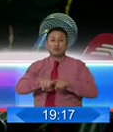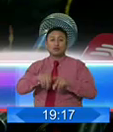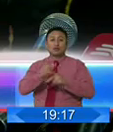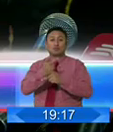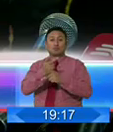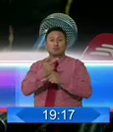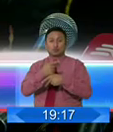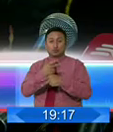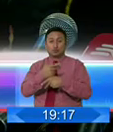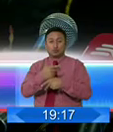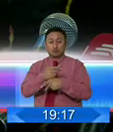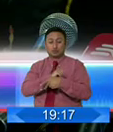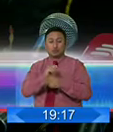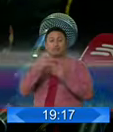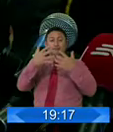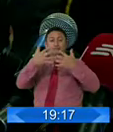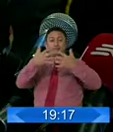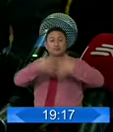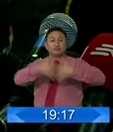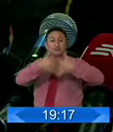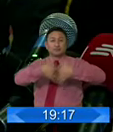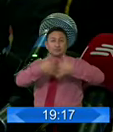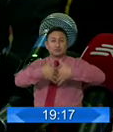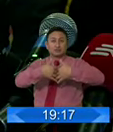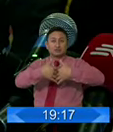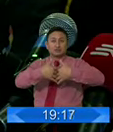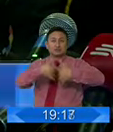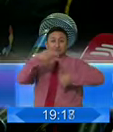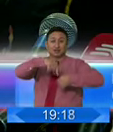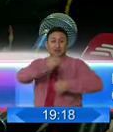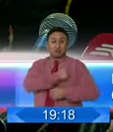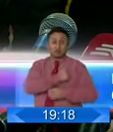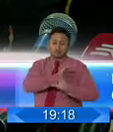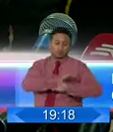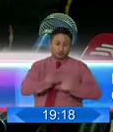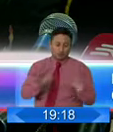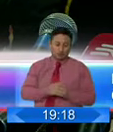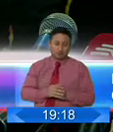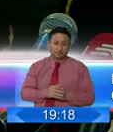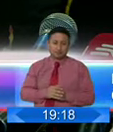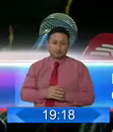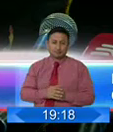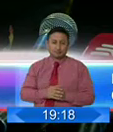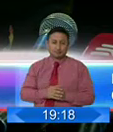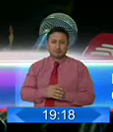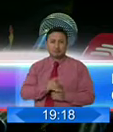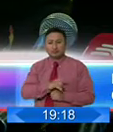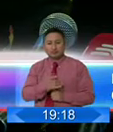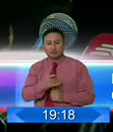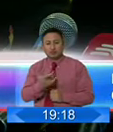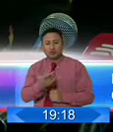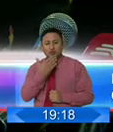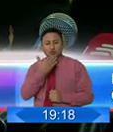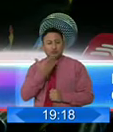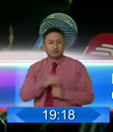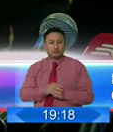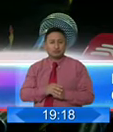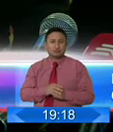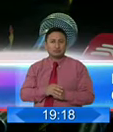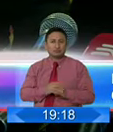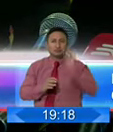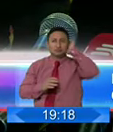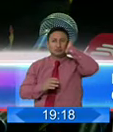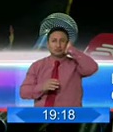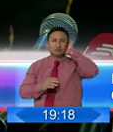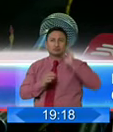productores y fabricantes locales, sino que con una competencia con los